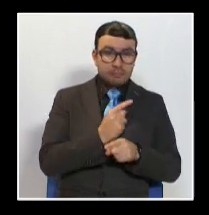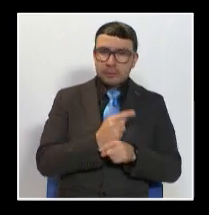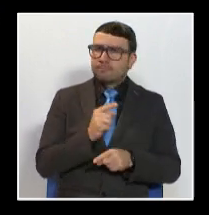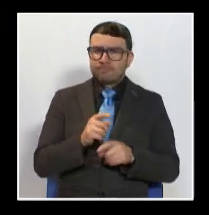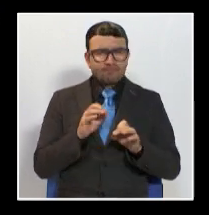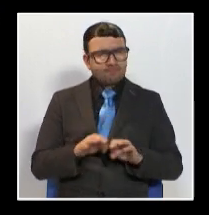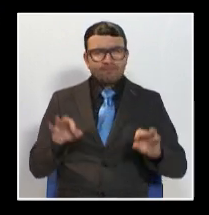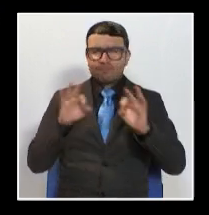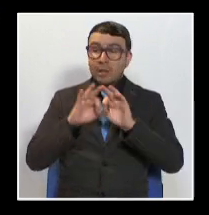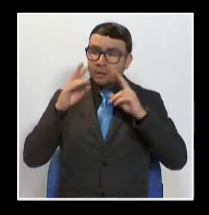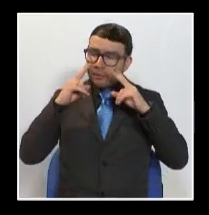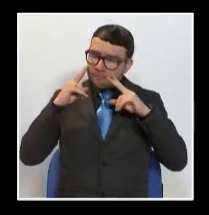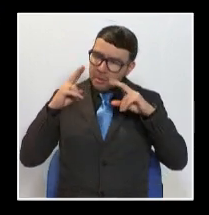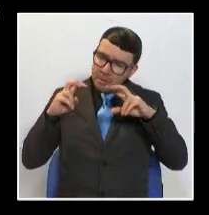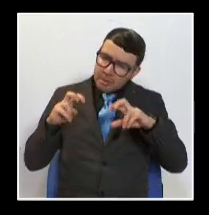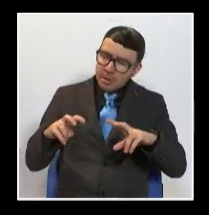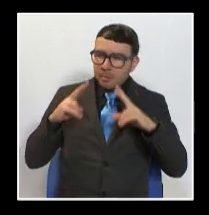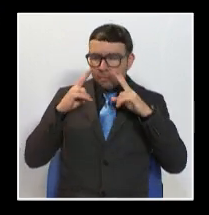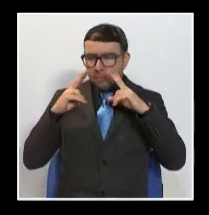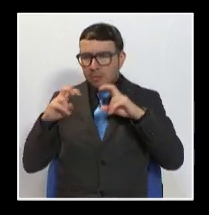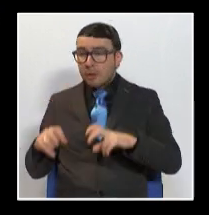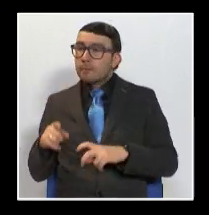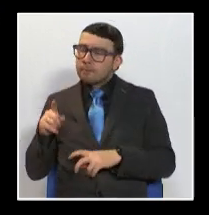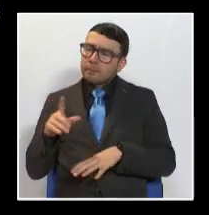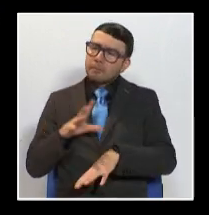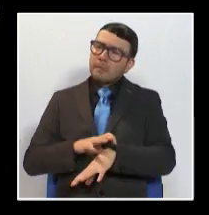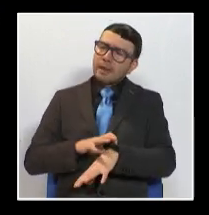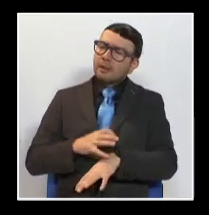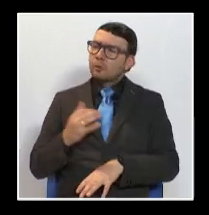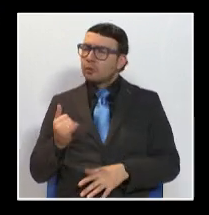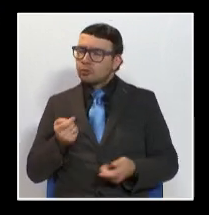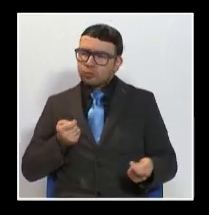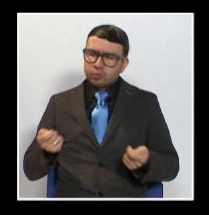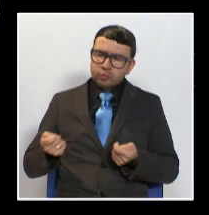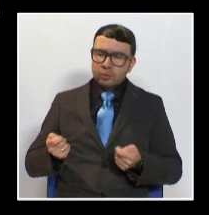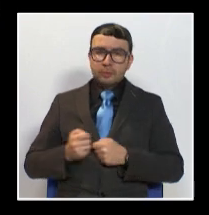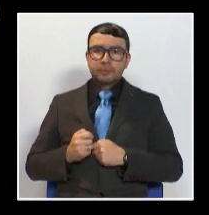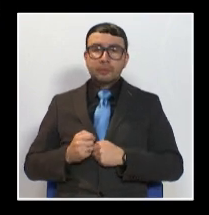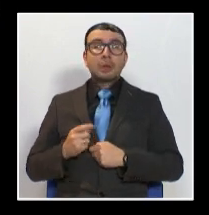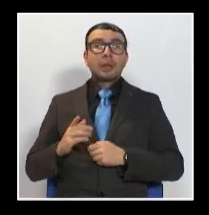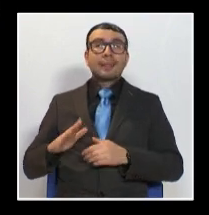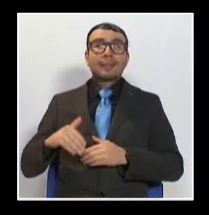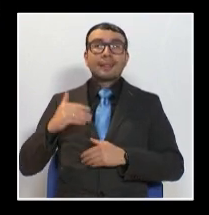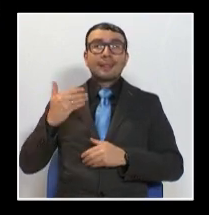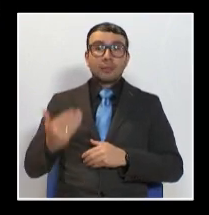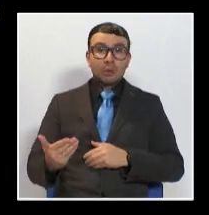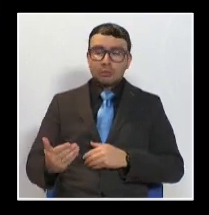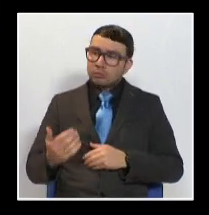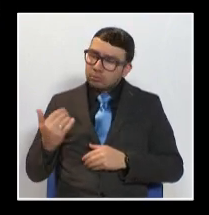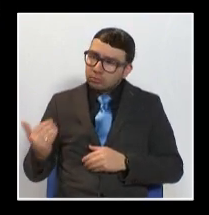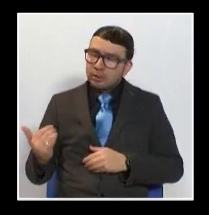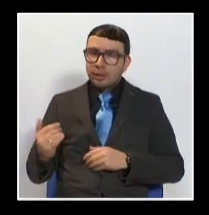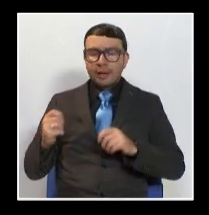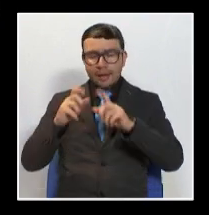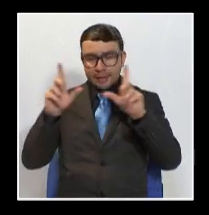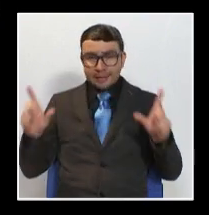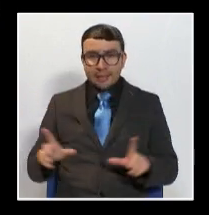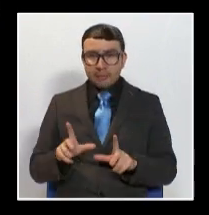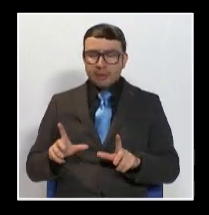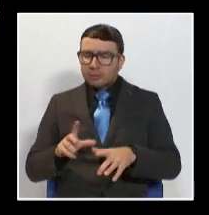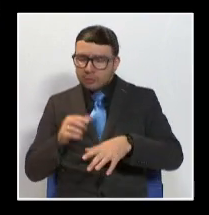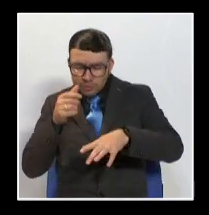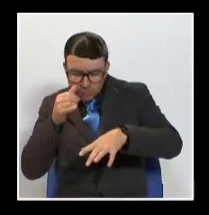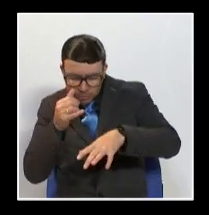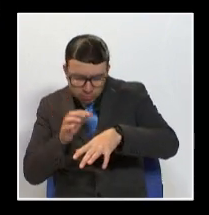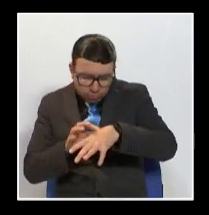dedicar como dermatólogos y como médicos a los pacientes. Luego de eso entonces procedemos a un examen clínico de la piel. Lo